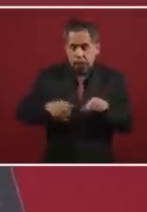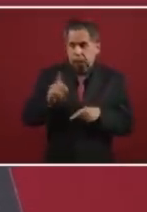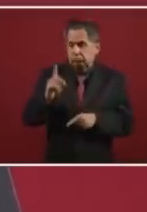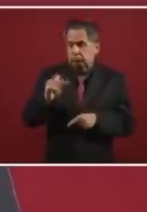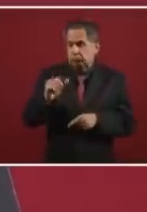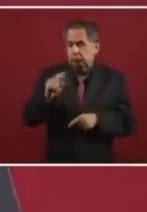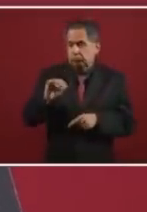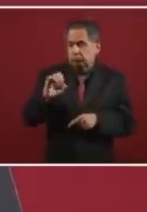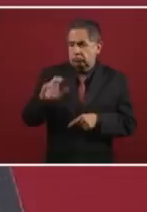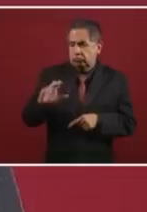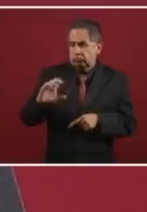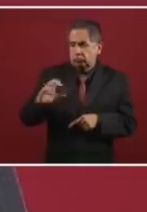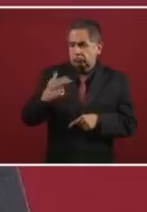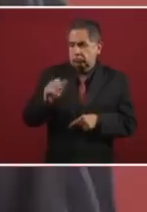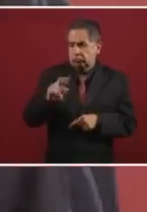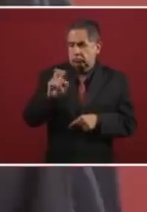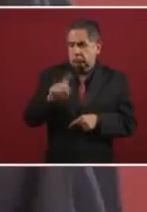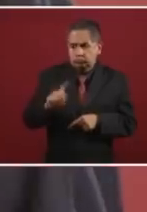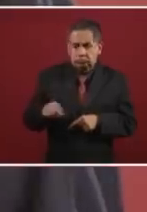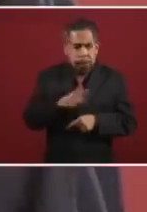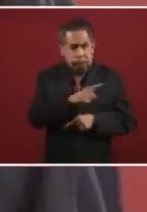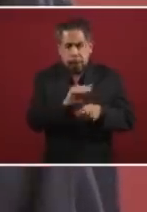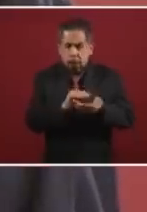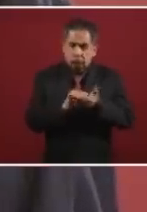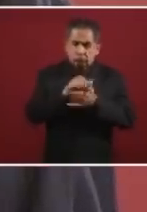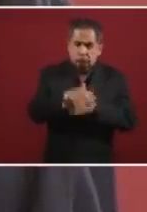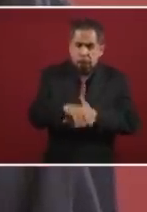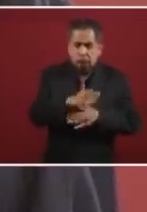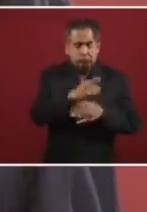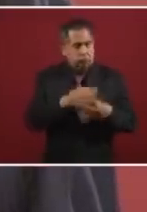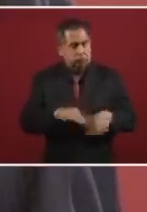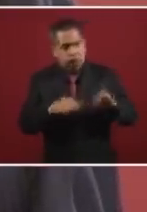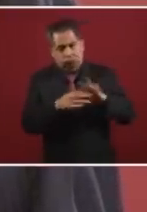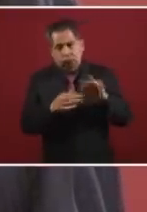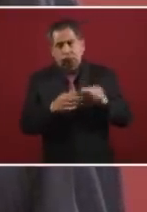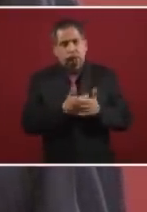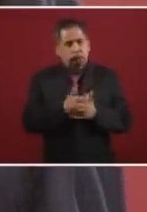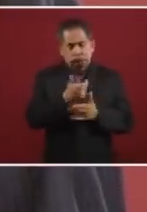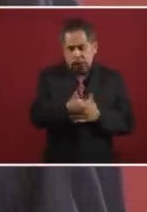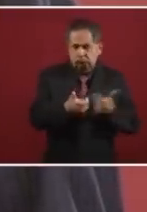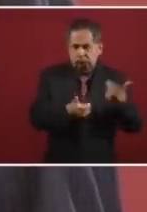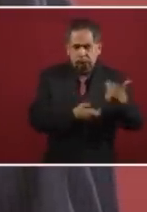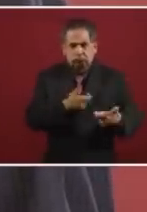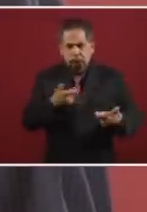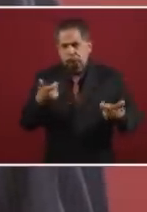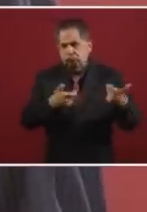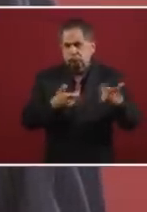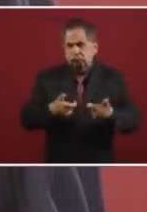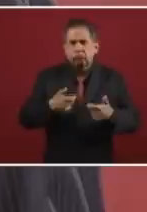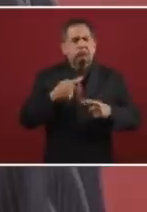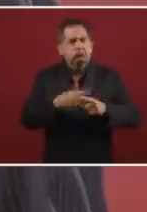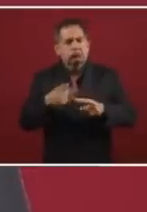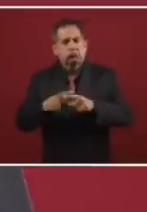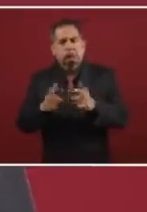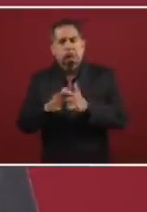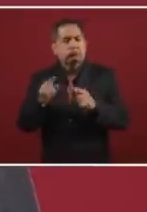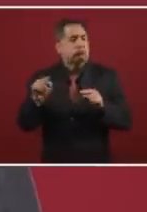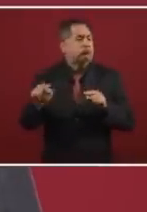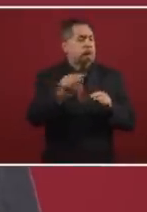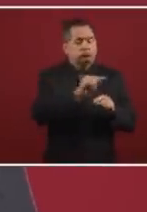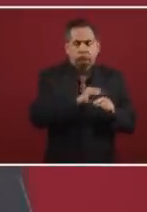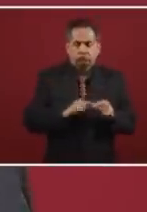chávez hizo una inversión importante y así otros grupos